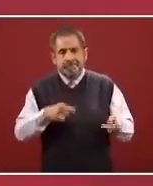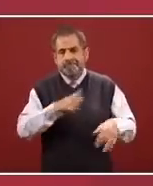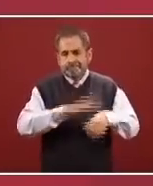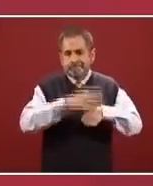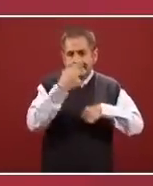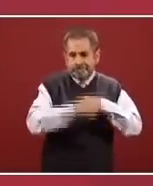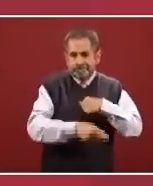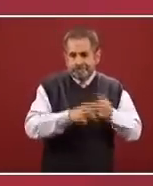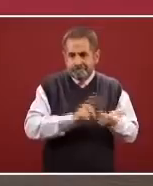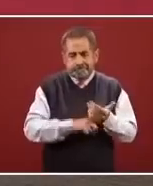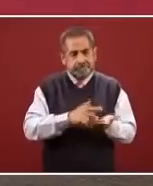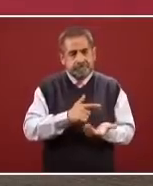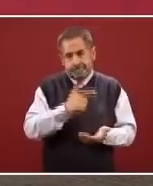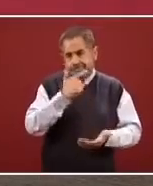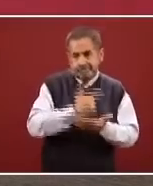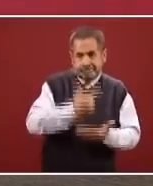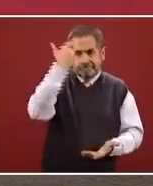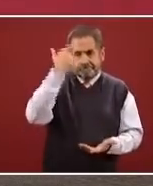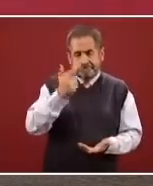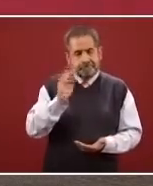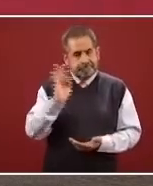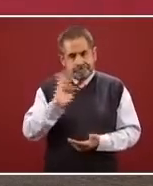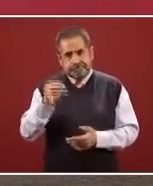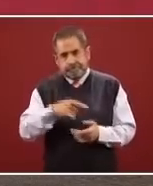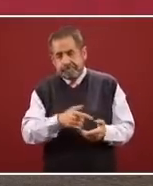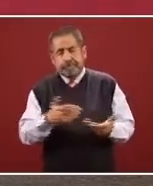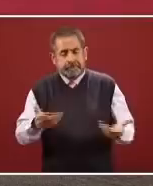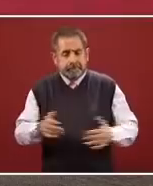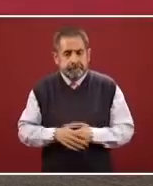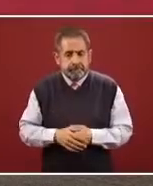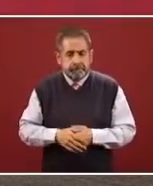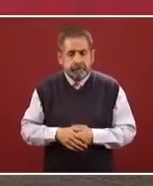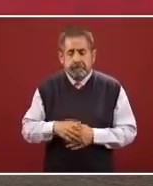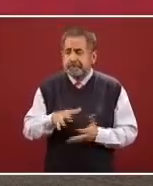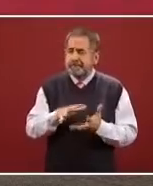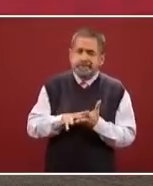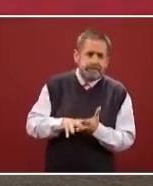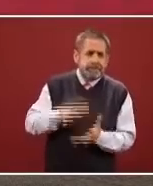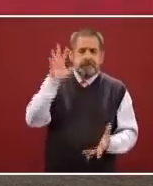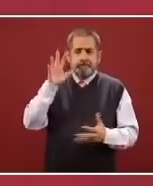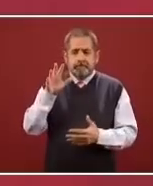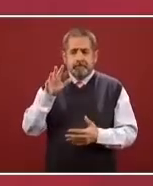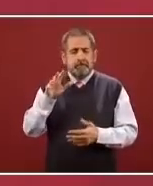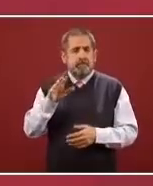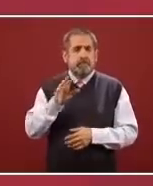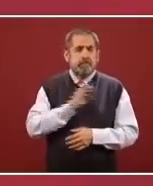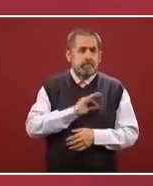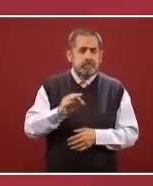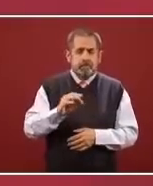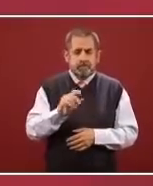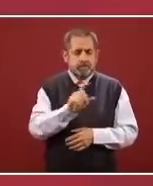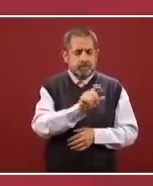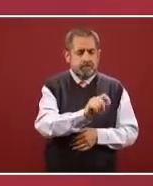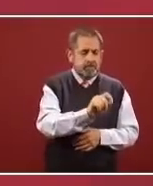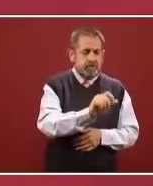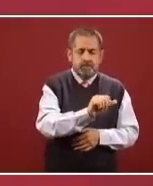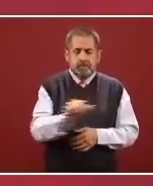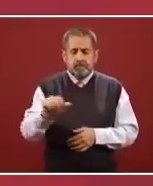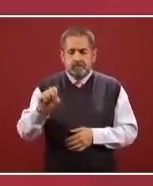riesgo de sufrir las complicaciones graves. Y la gran cantidad entre de los 20 a